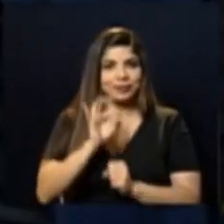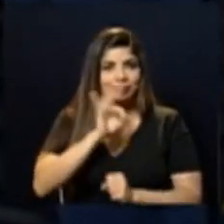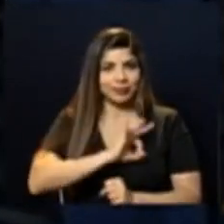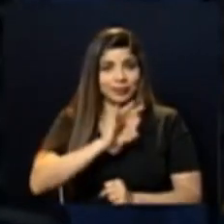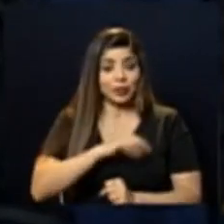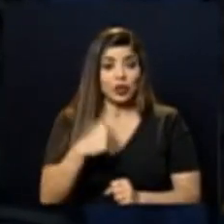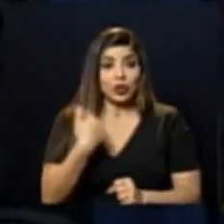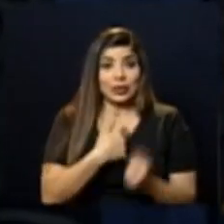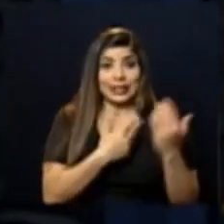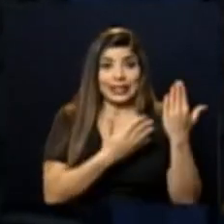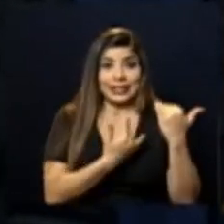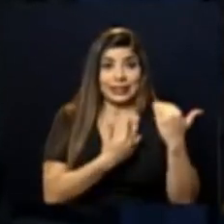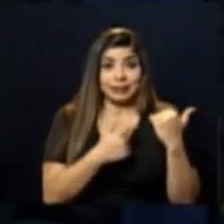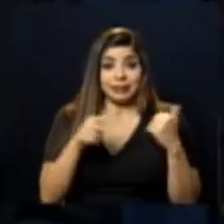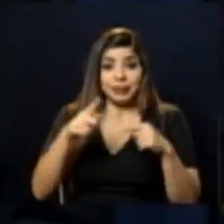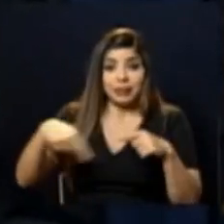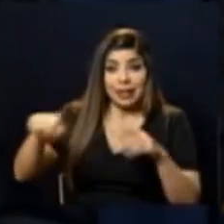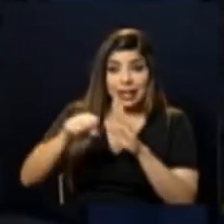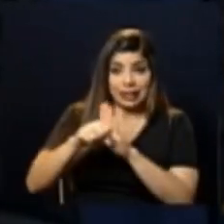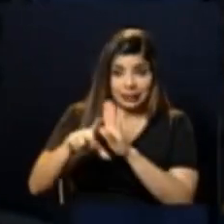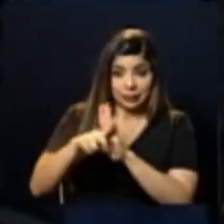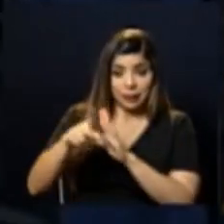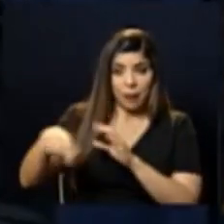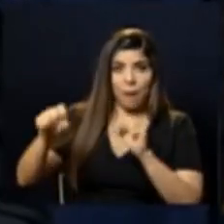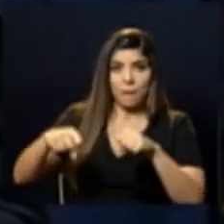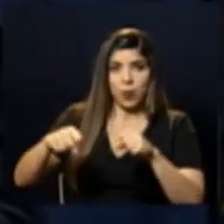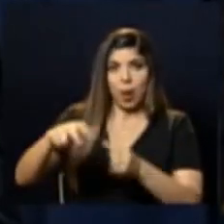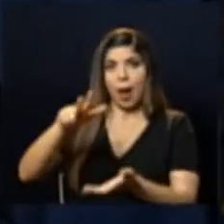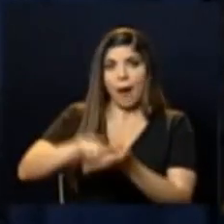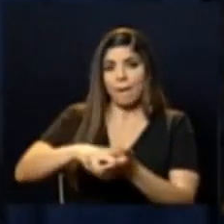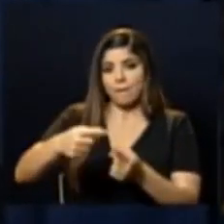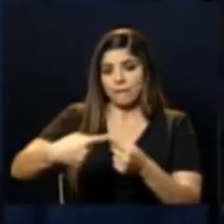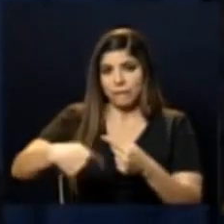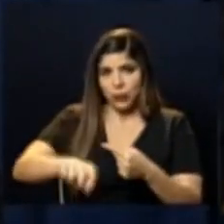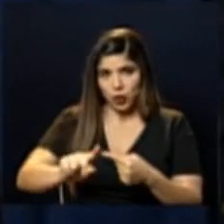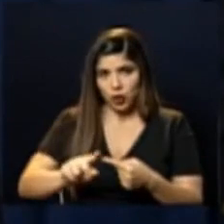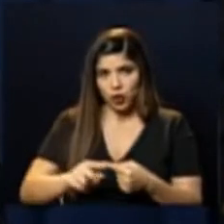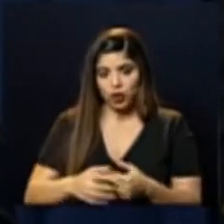Esperamos que este plenario lo pueda aprobar prontamente.